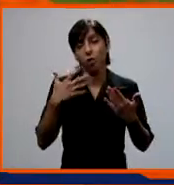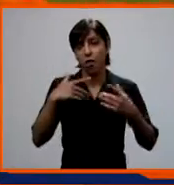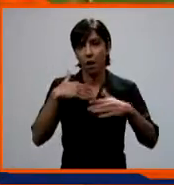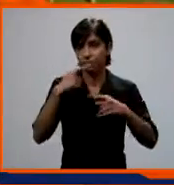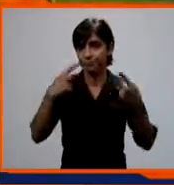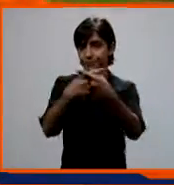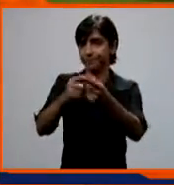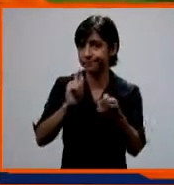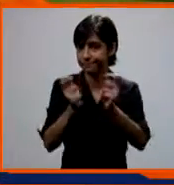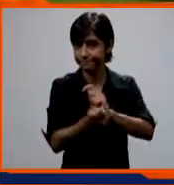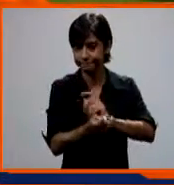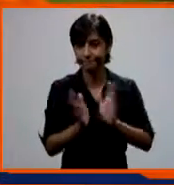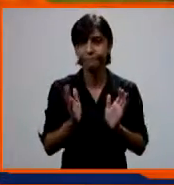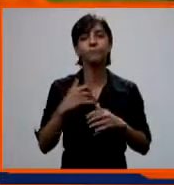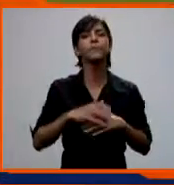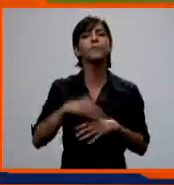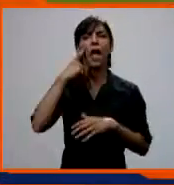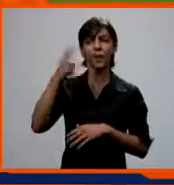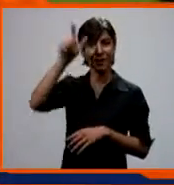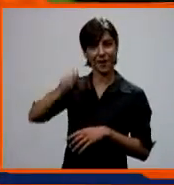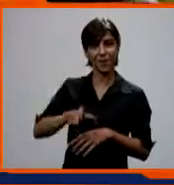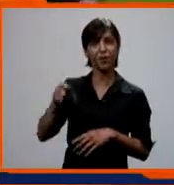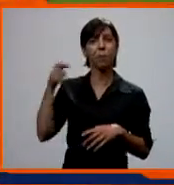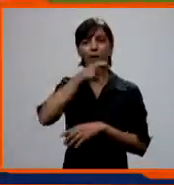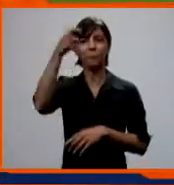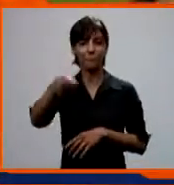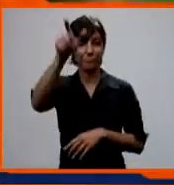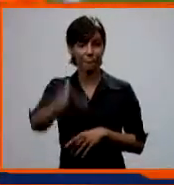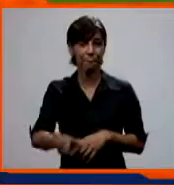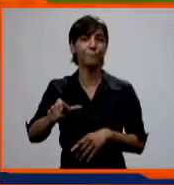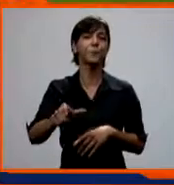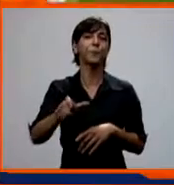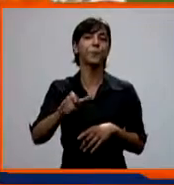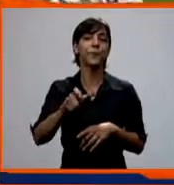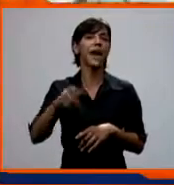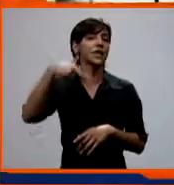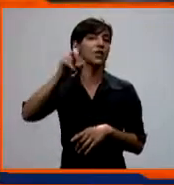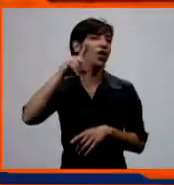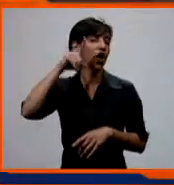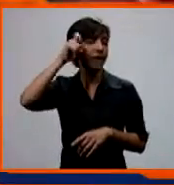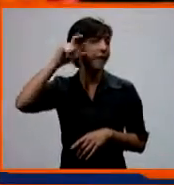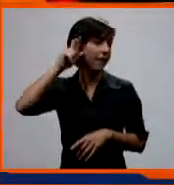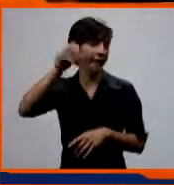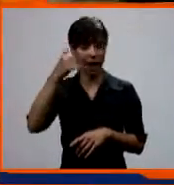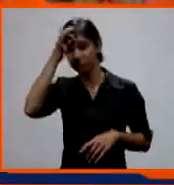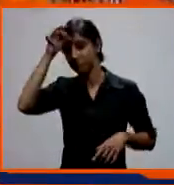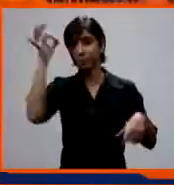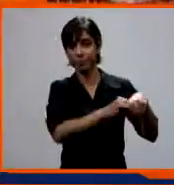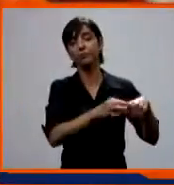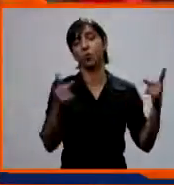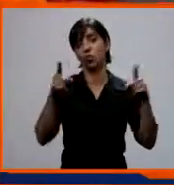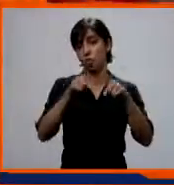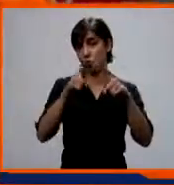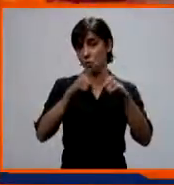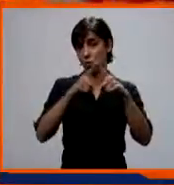posterior al gol de Almagro porque el centro es de Vera, cabecea el ex Tigre, Alejandro Noriega. El partido estaba 1-1. Ya la